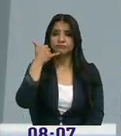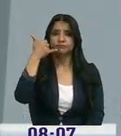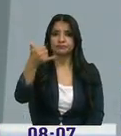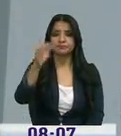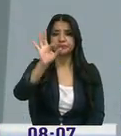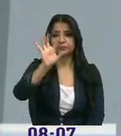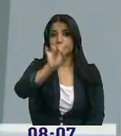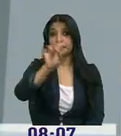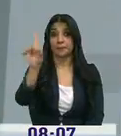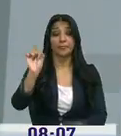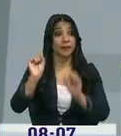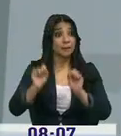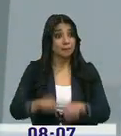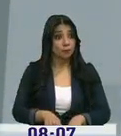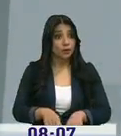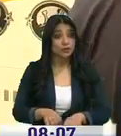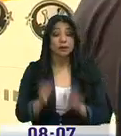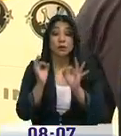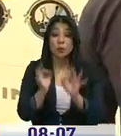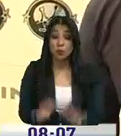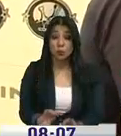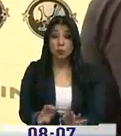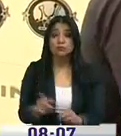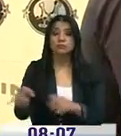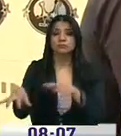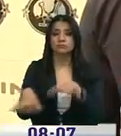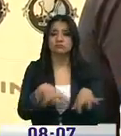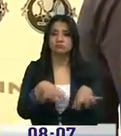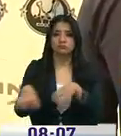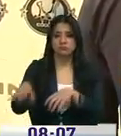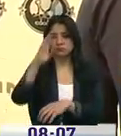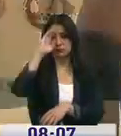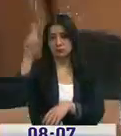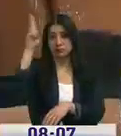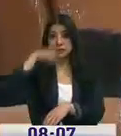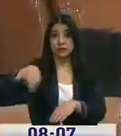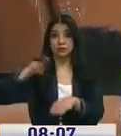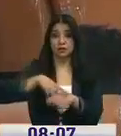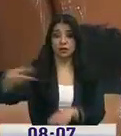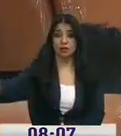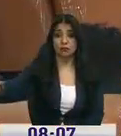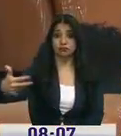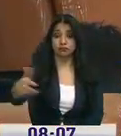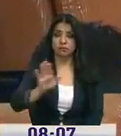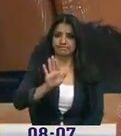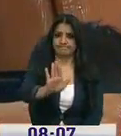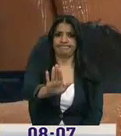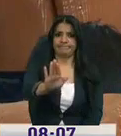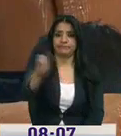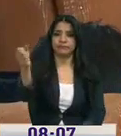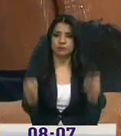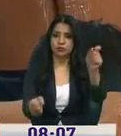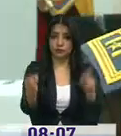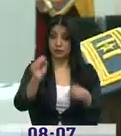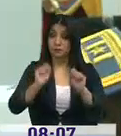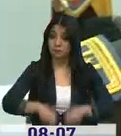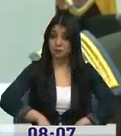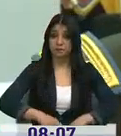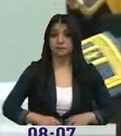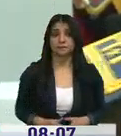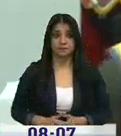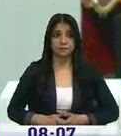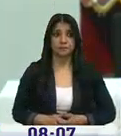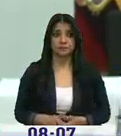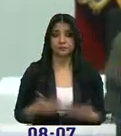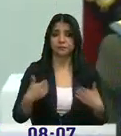911 para que en ese momento en coordinación con la policía nacional se detenga de ser el caso al infractor no nosotros ya